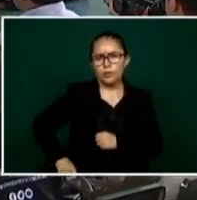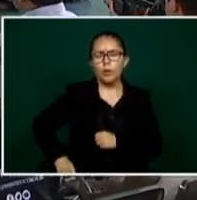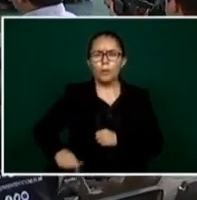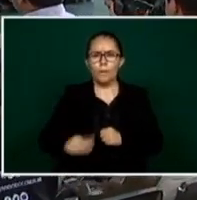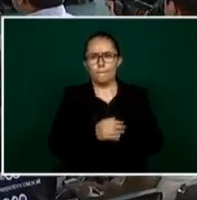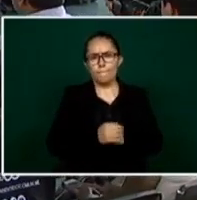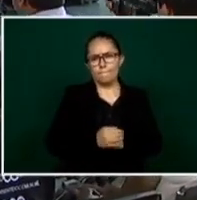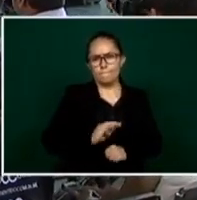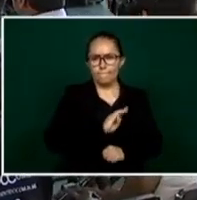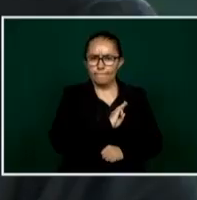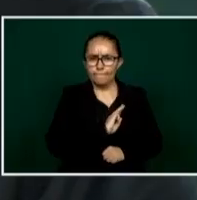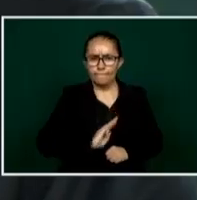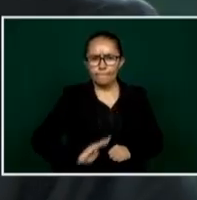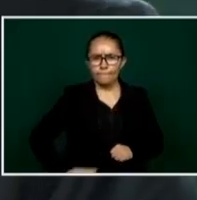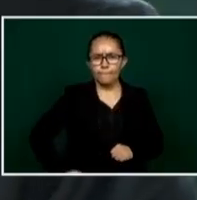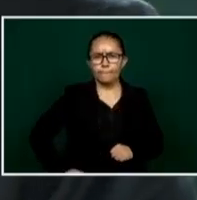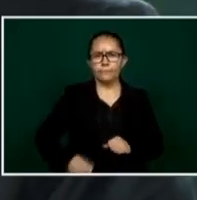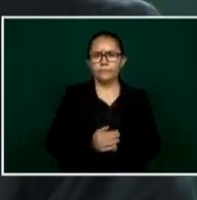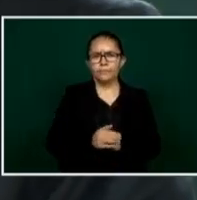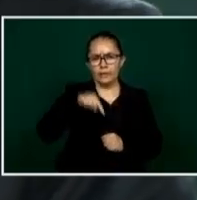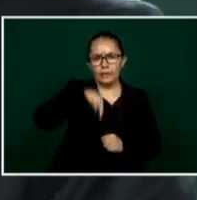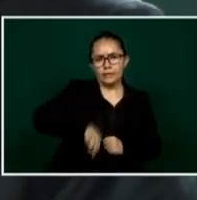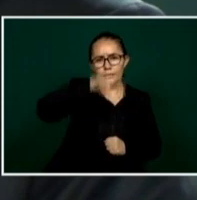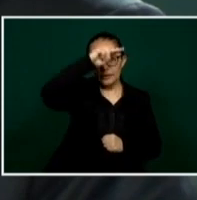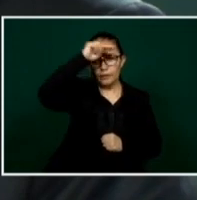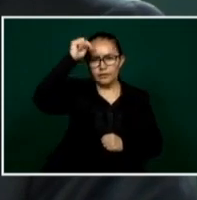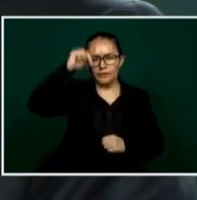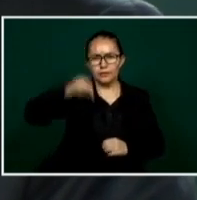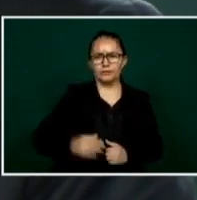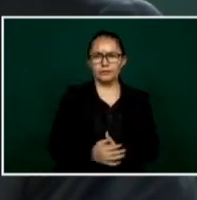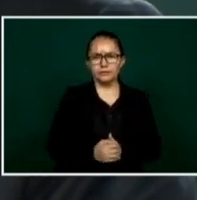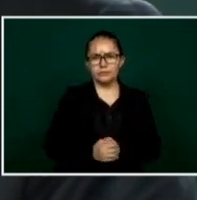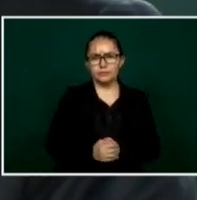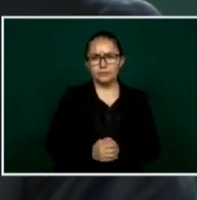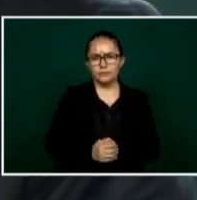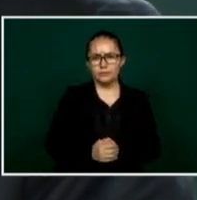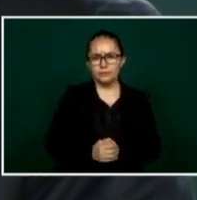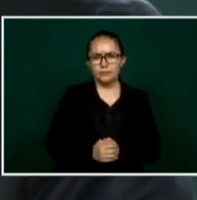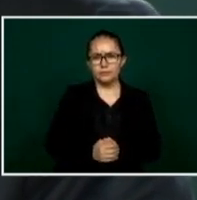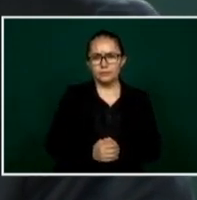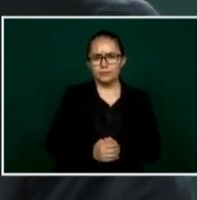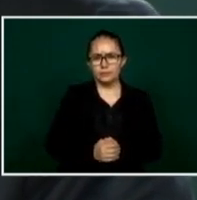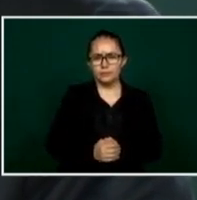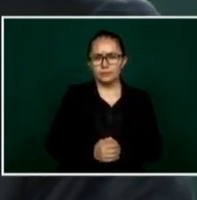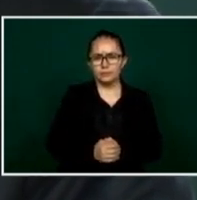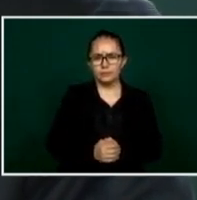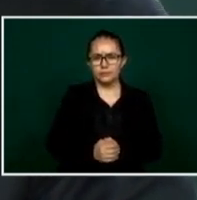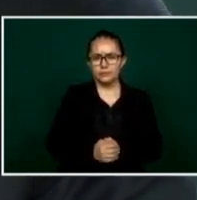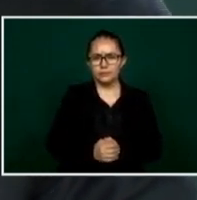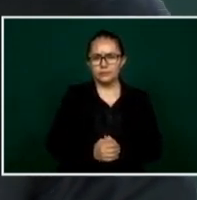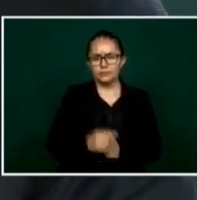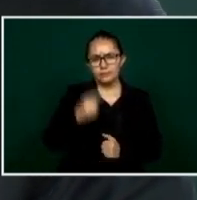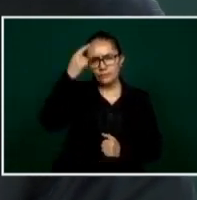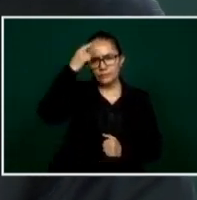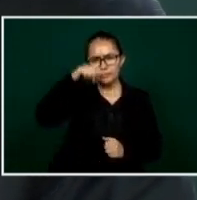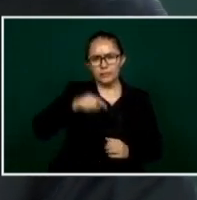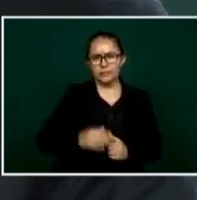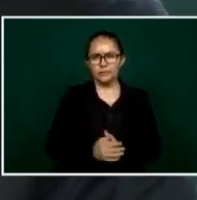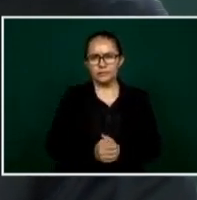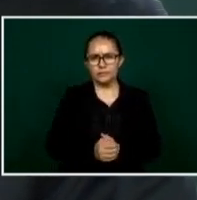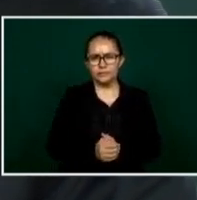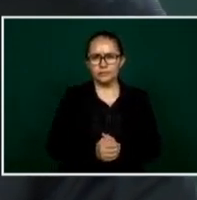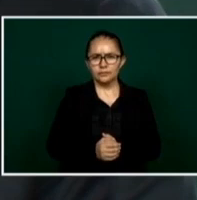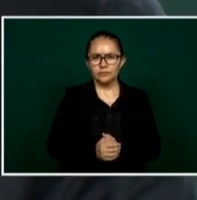municipales en Nayarit, y así va a seguir siendo. Para que se